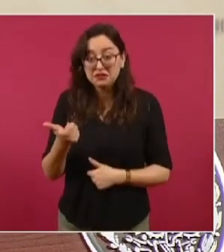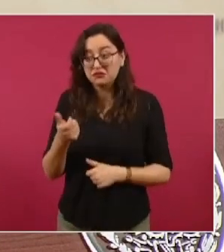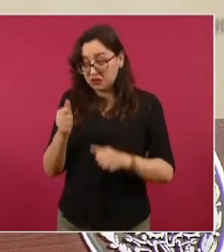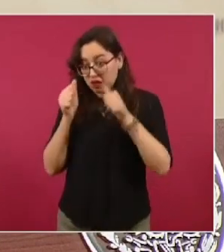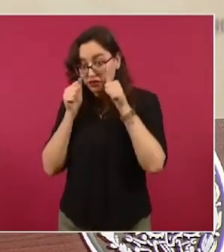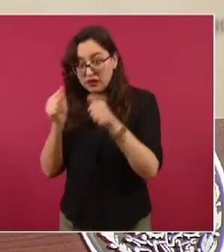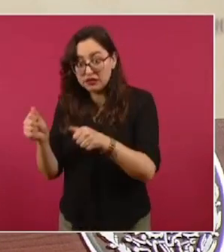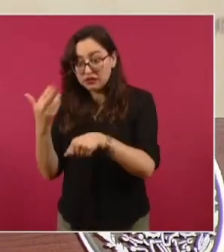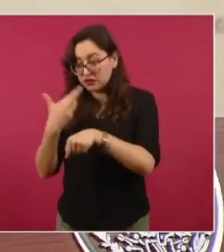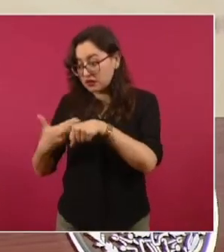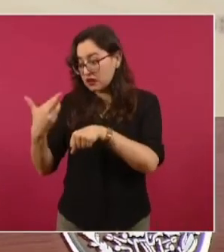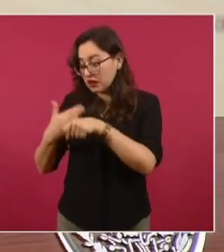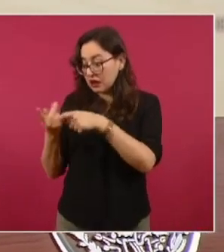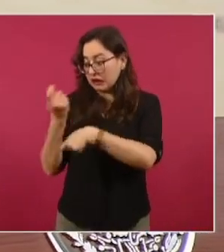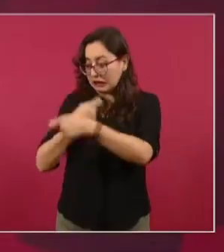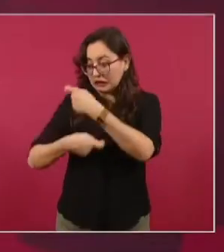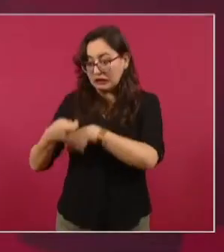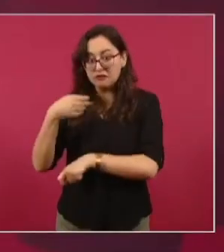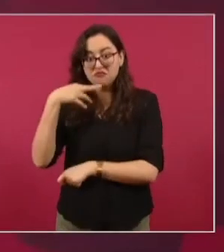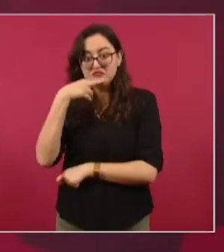sólo atienden a los que